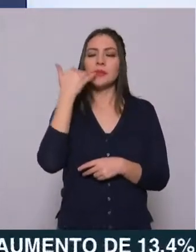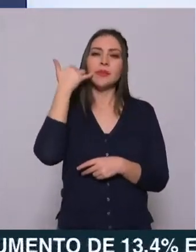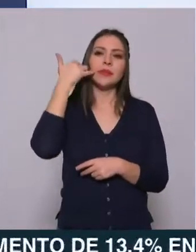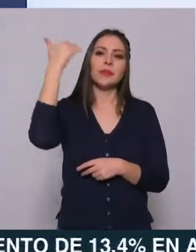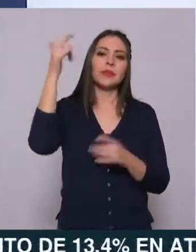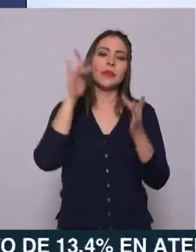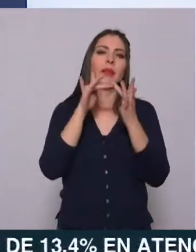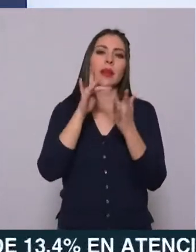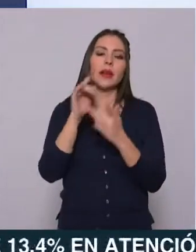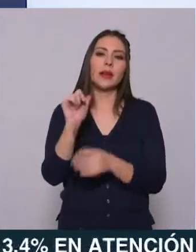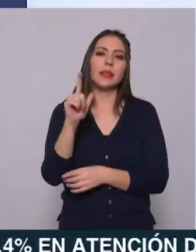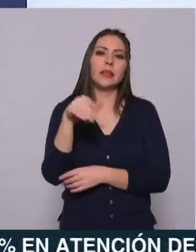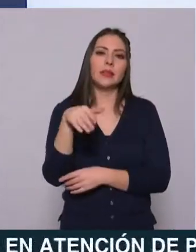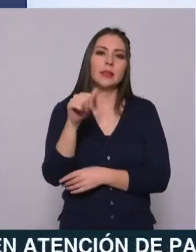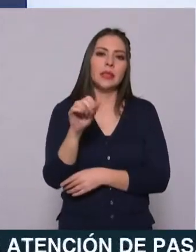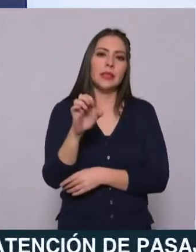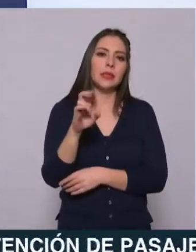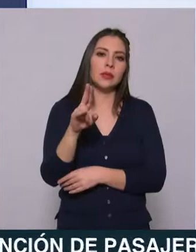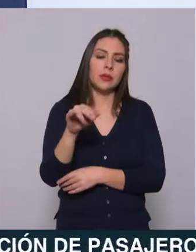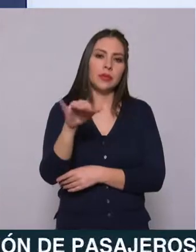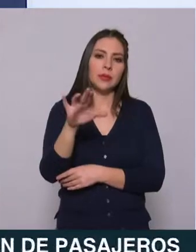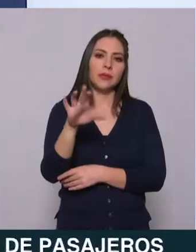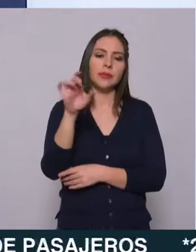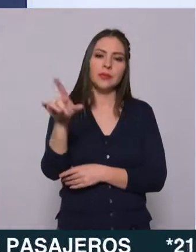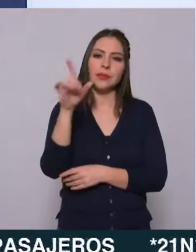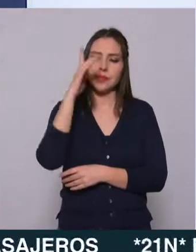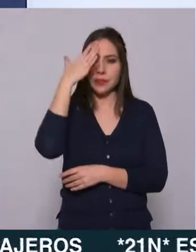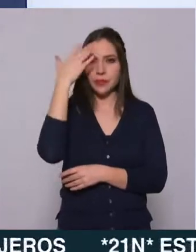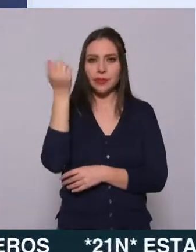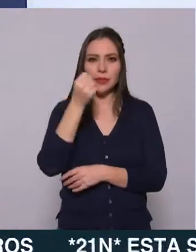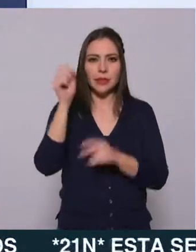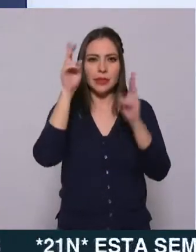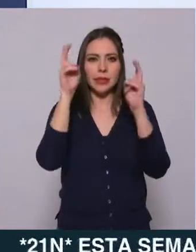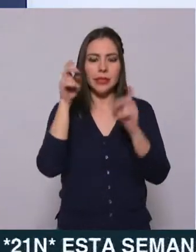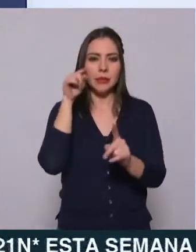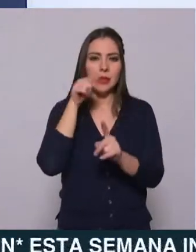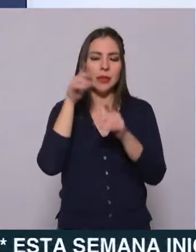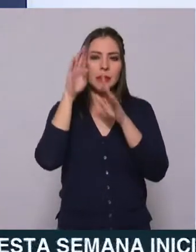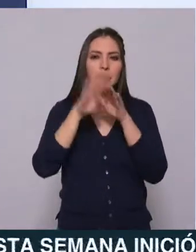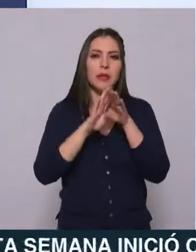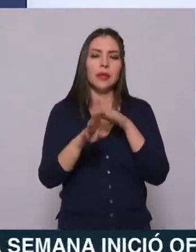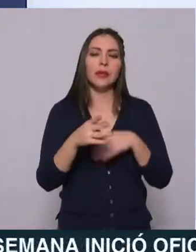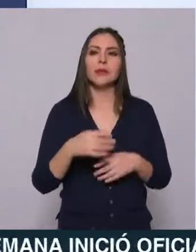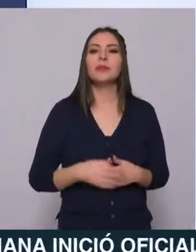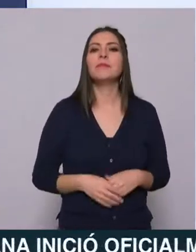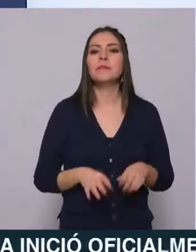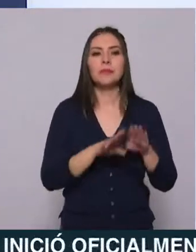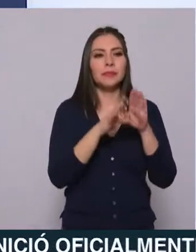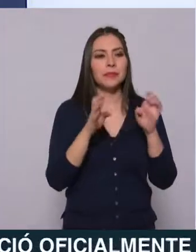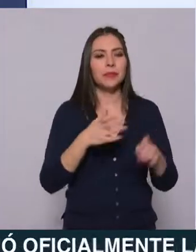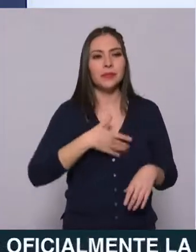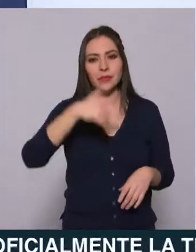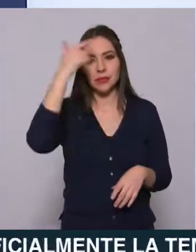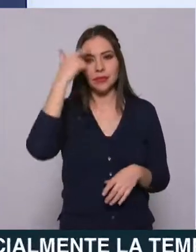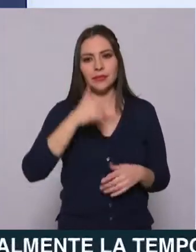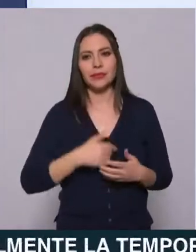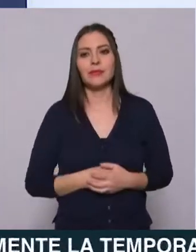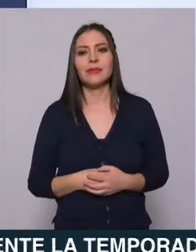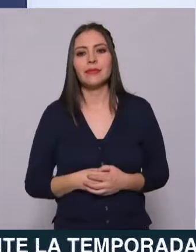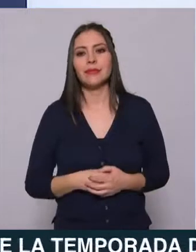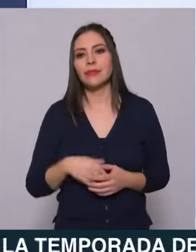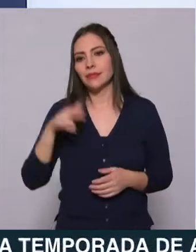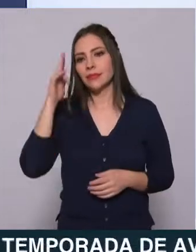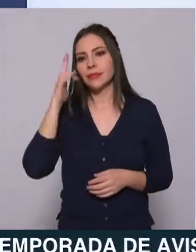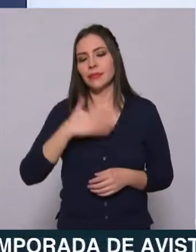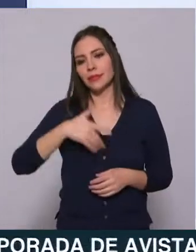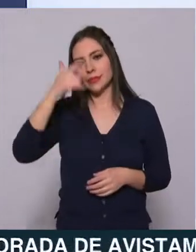Alma Eunice Rendón. Ella es especialista en migración. Muy buenas noches, ¿cómo estás? Hola, buenas noches, muy bien, muchas gracias. Pues platicar,